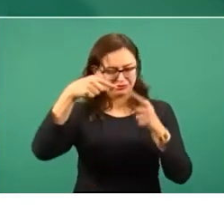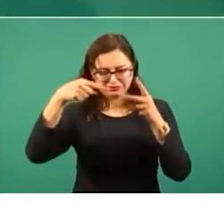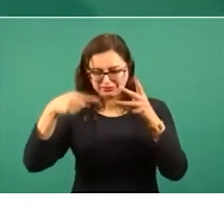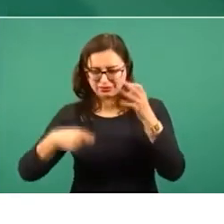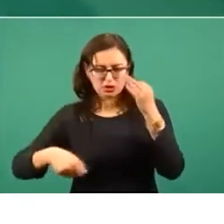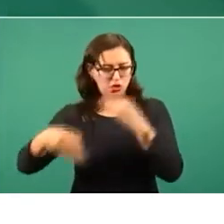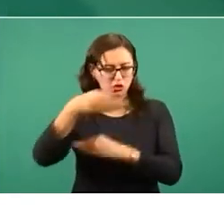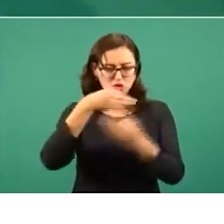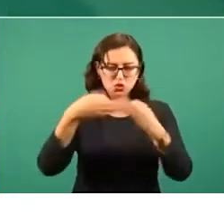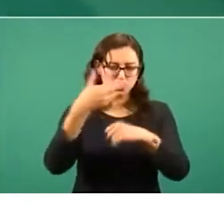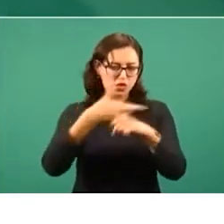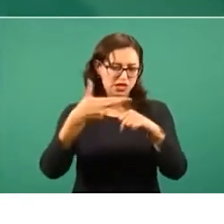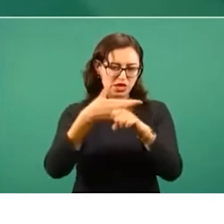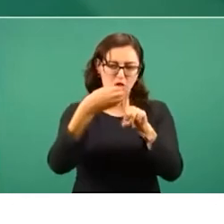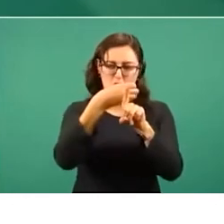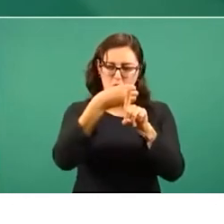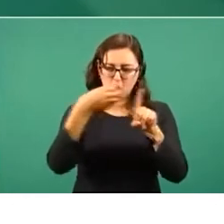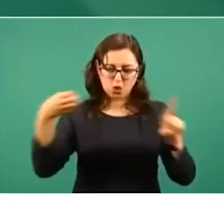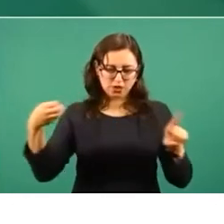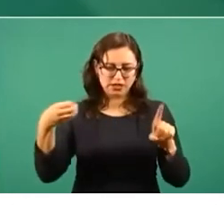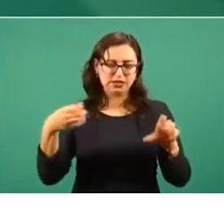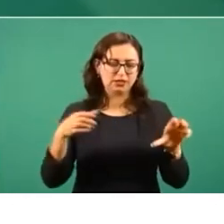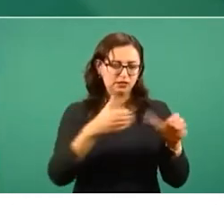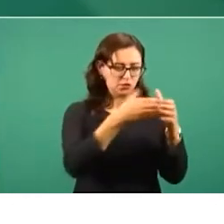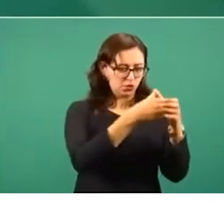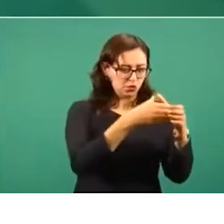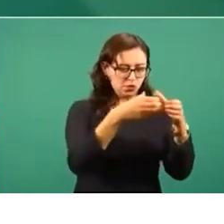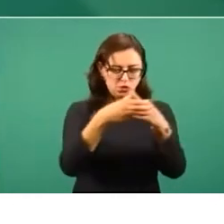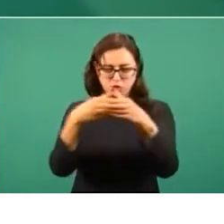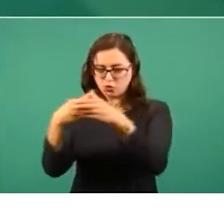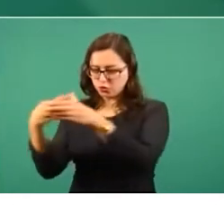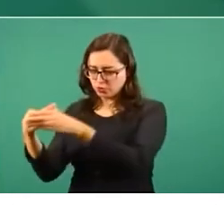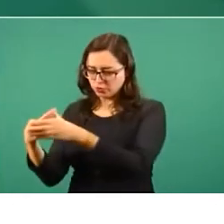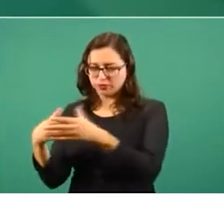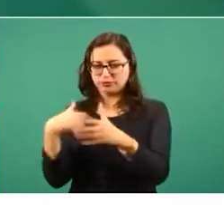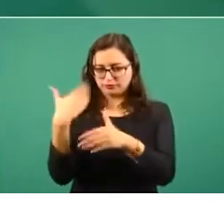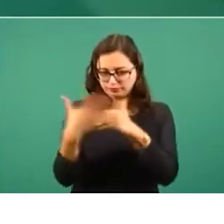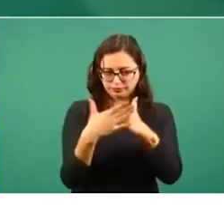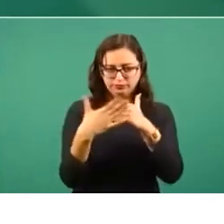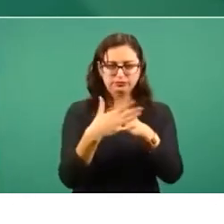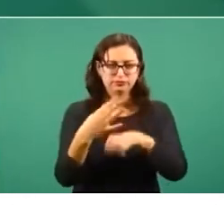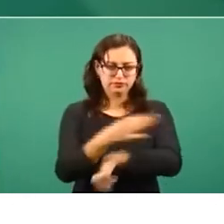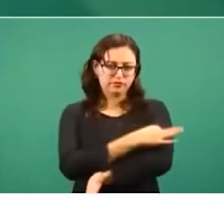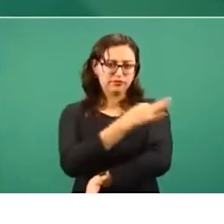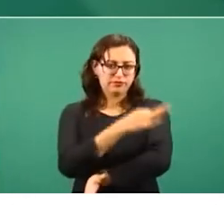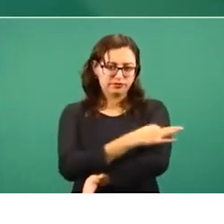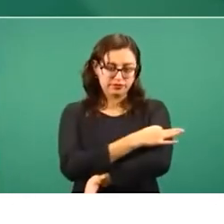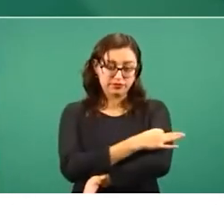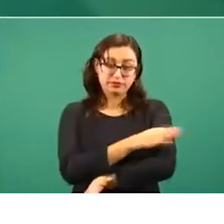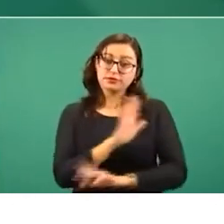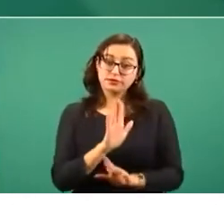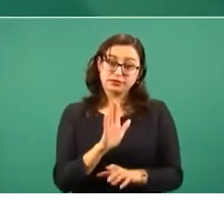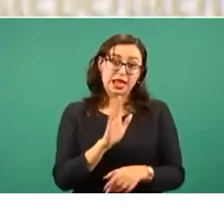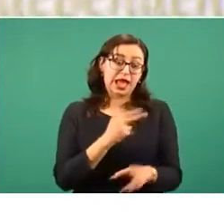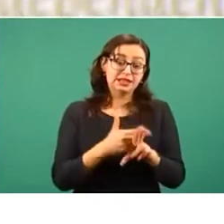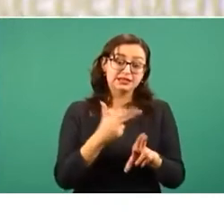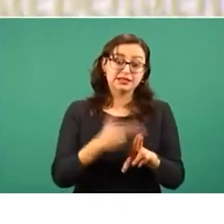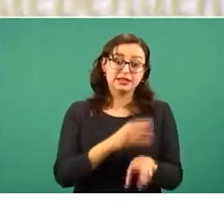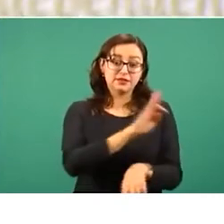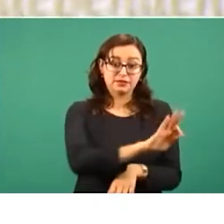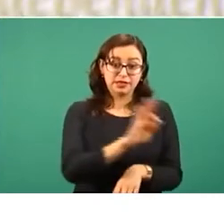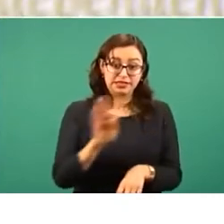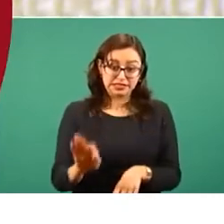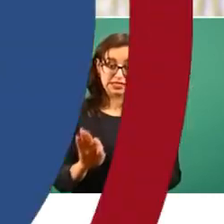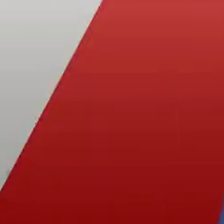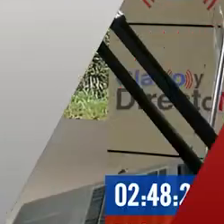los universos de población que van a ser susceptibles de vacunación y de acuerdo a su turno, probablemente o